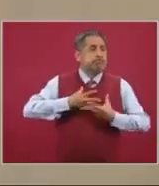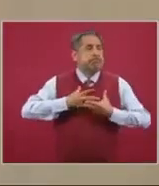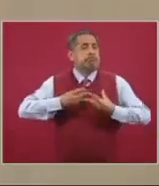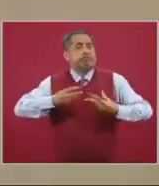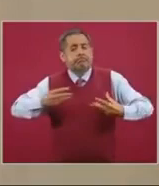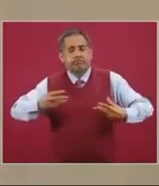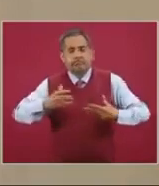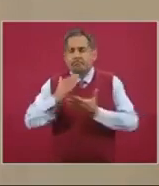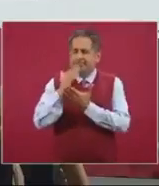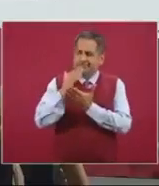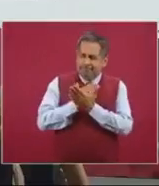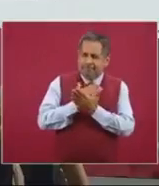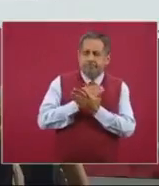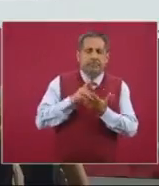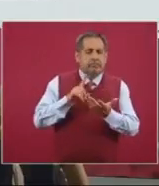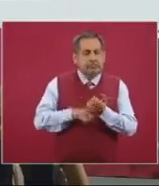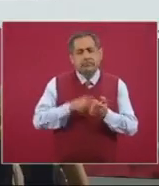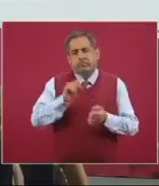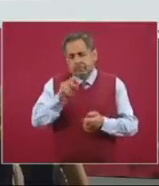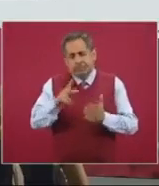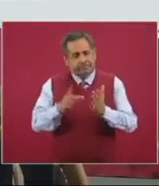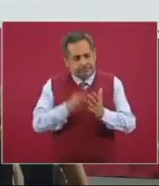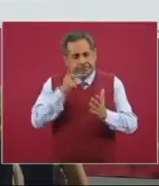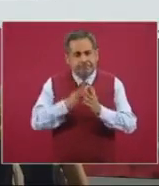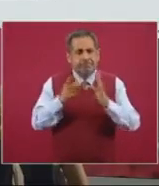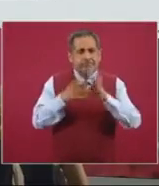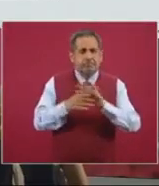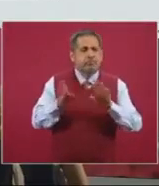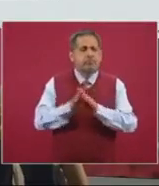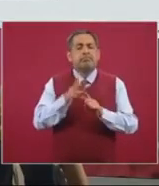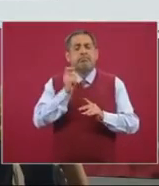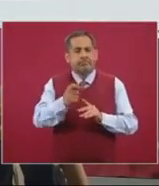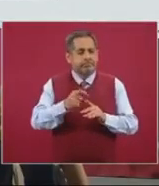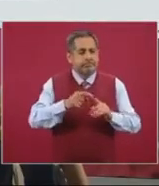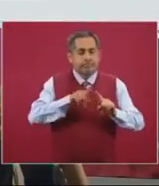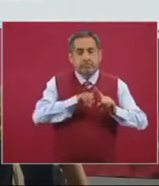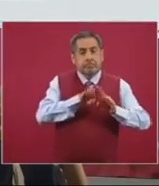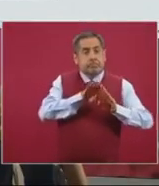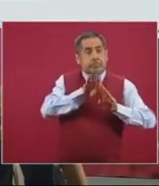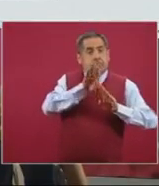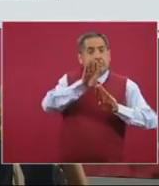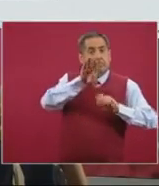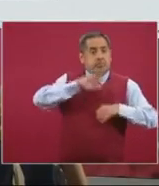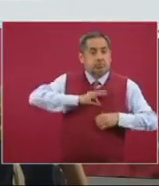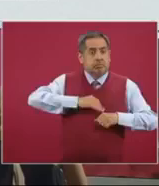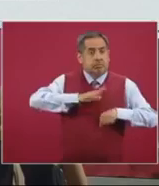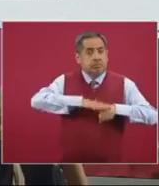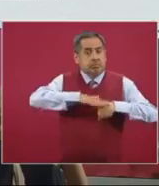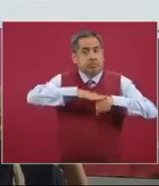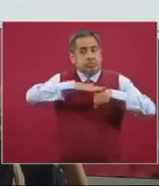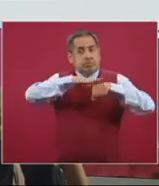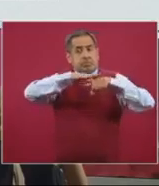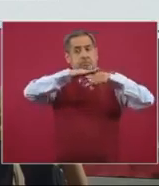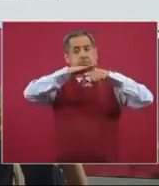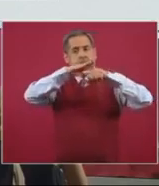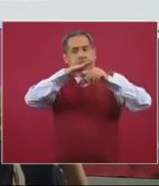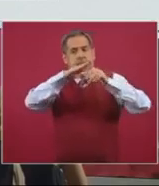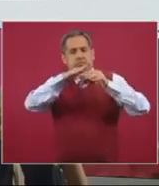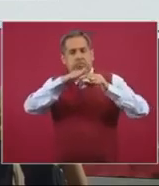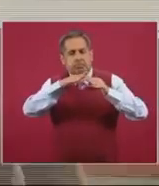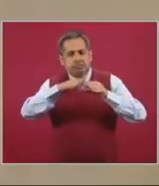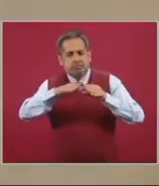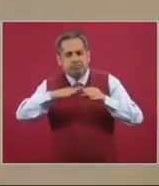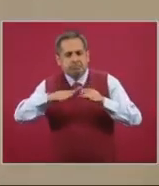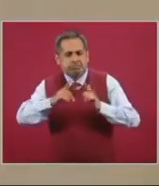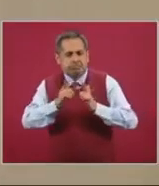y es la famosa y repetida aplanamiento de la curva, que quiere decir que la epidemia sea lenta, lenta,